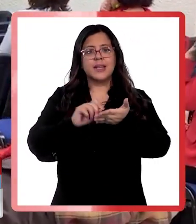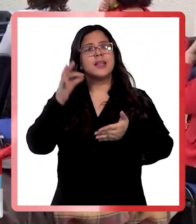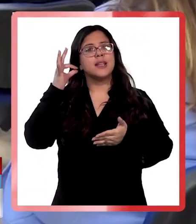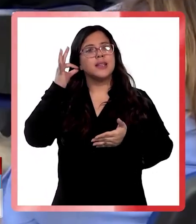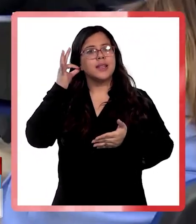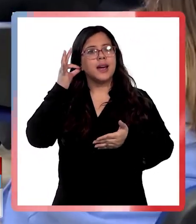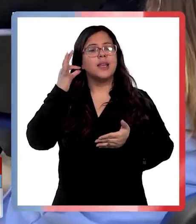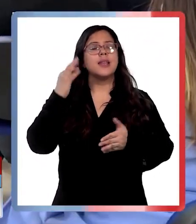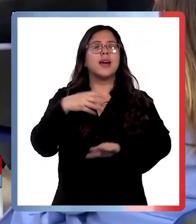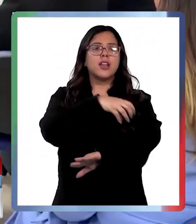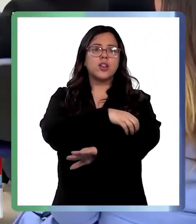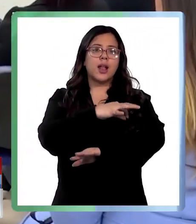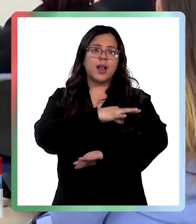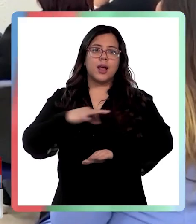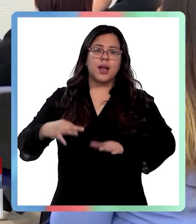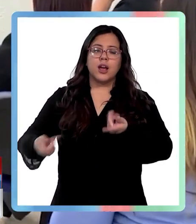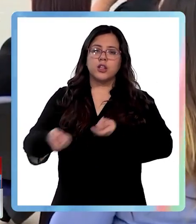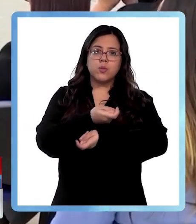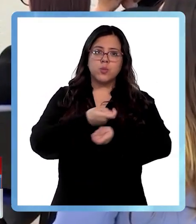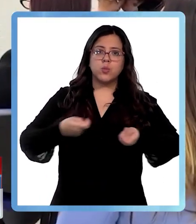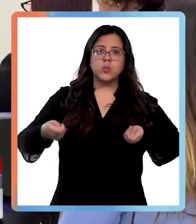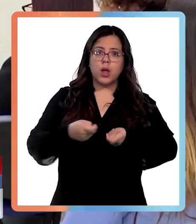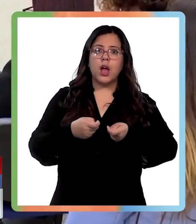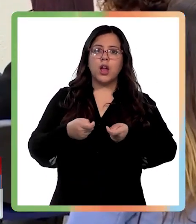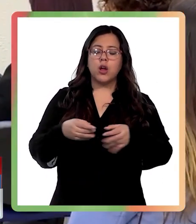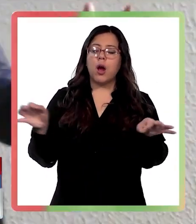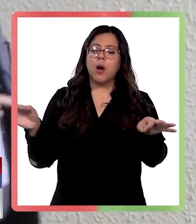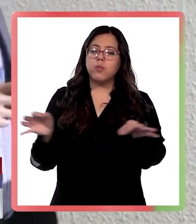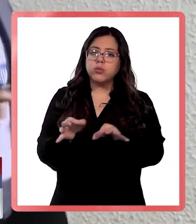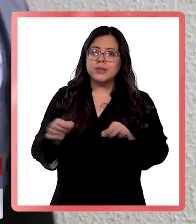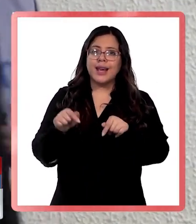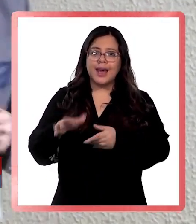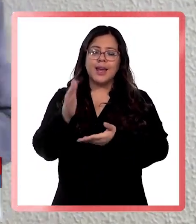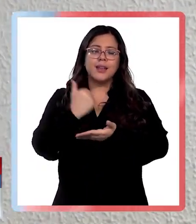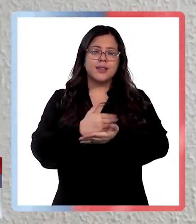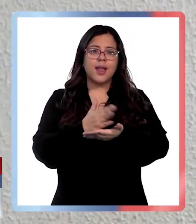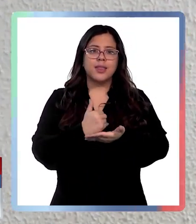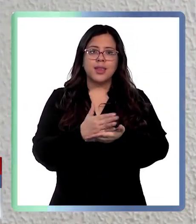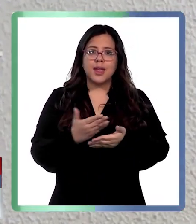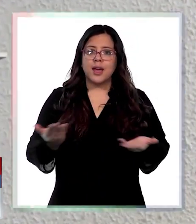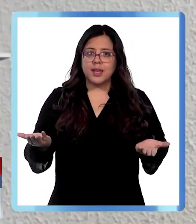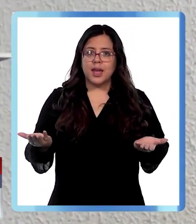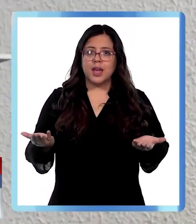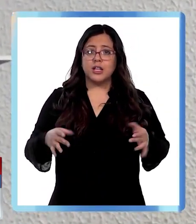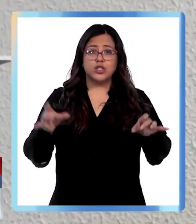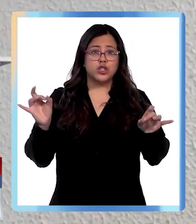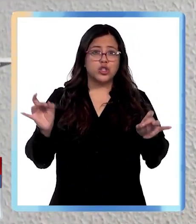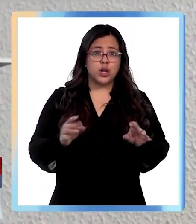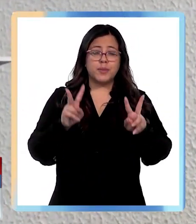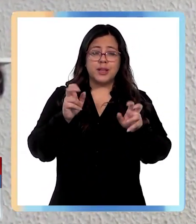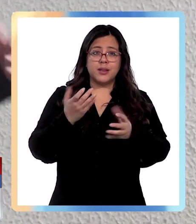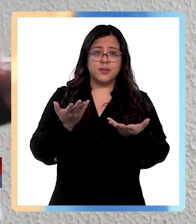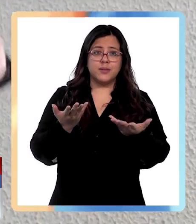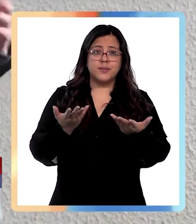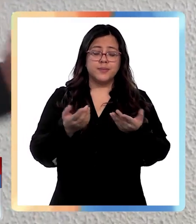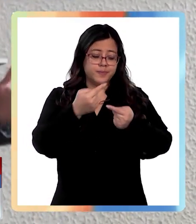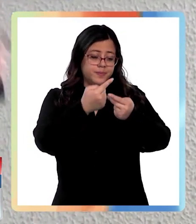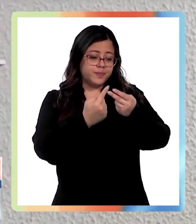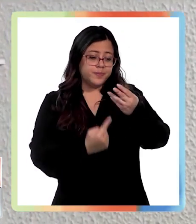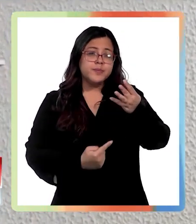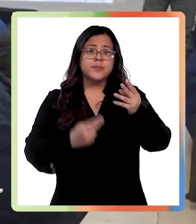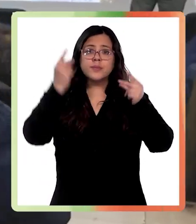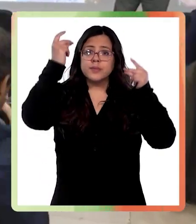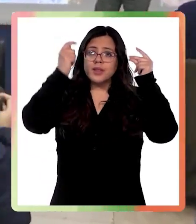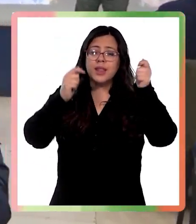Secretaria Regional Ministerial de Economía enfatizó en que, como resultado, dicha estrategia va más allá de direccionar las iniciativas hacia